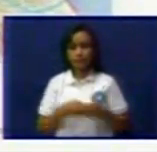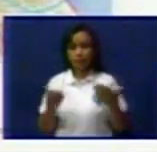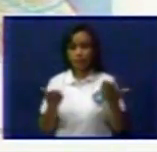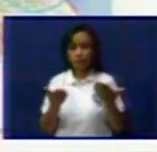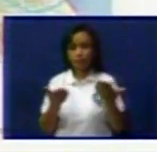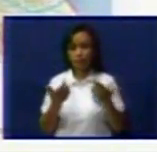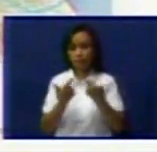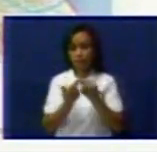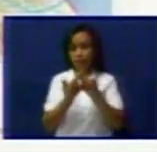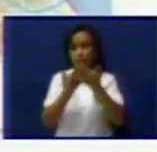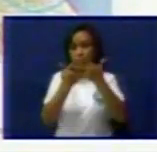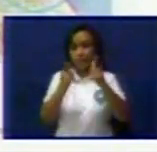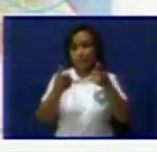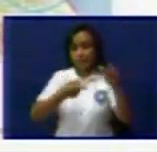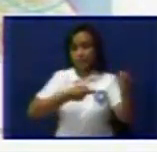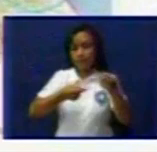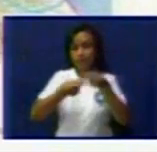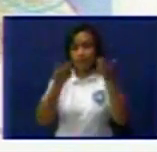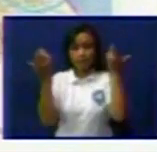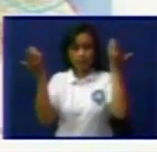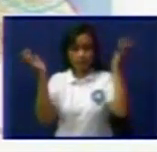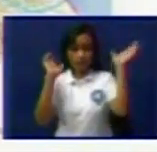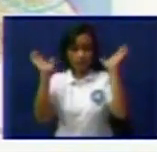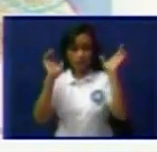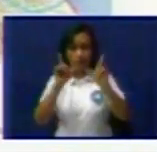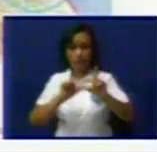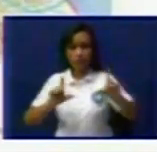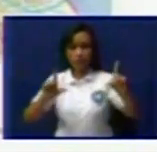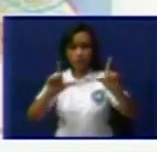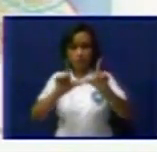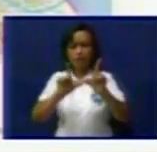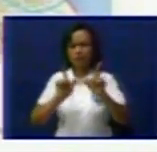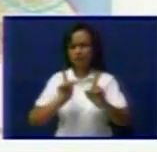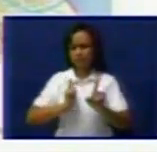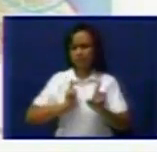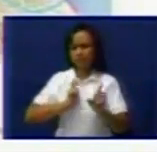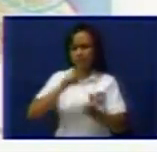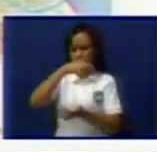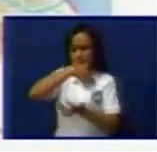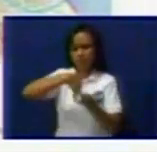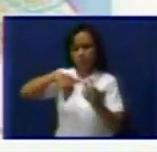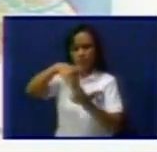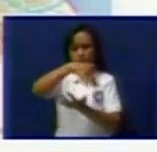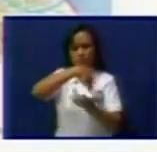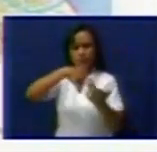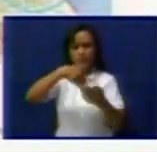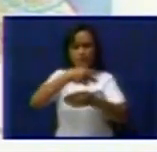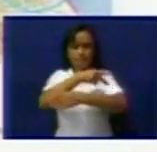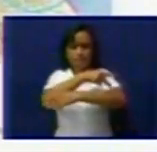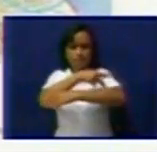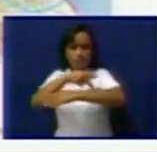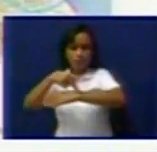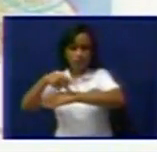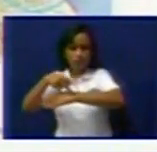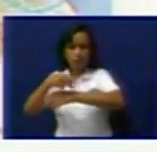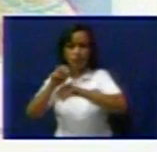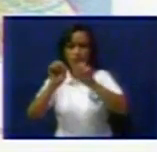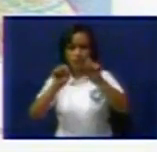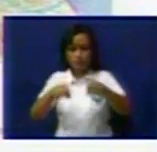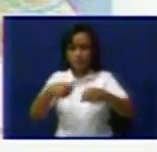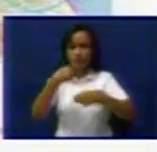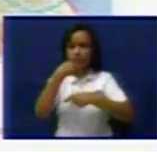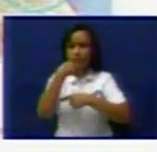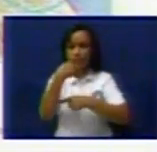Como la zona de libre comercio tiene una relación estrecha con el puerto, por eso